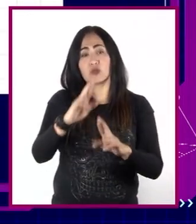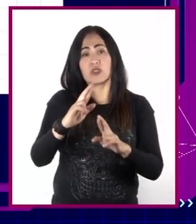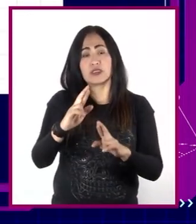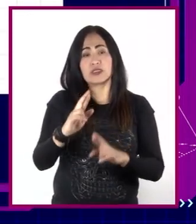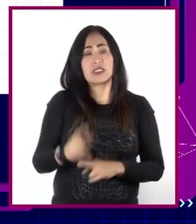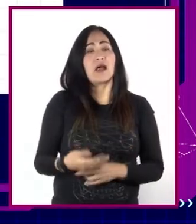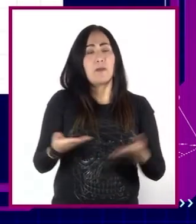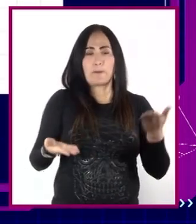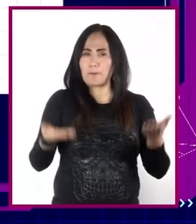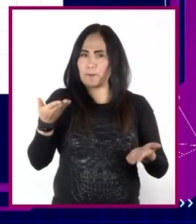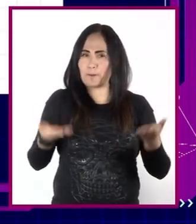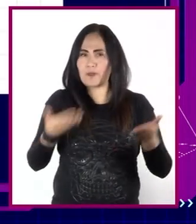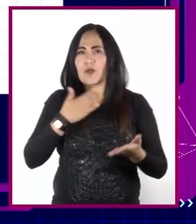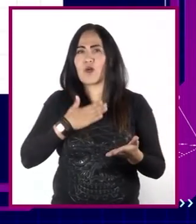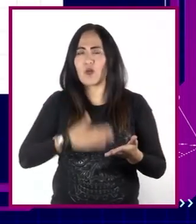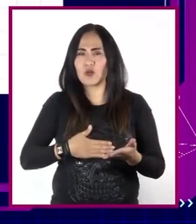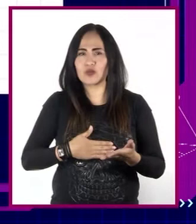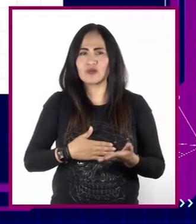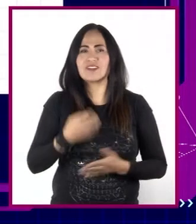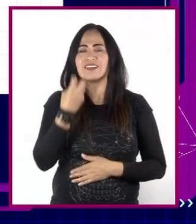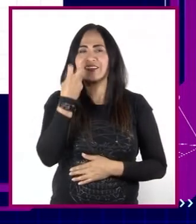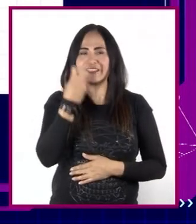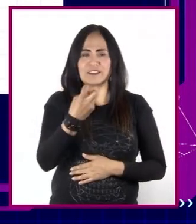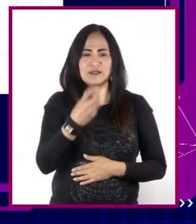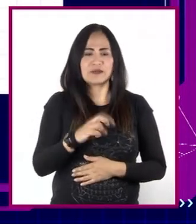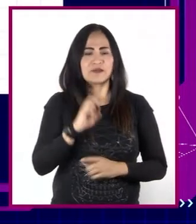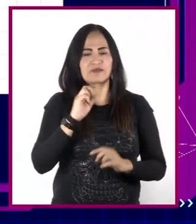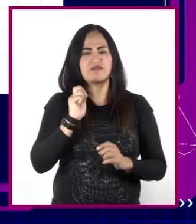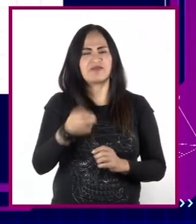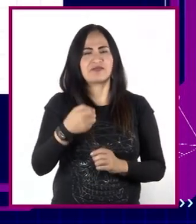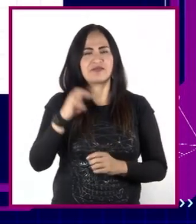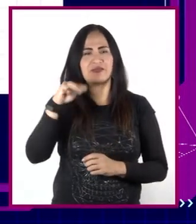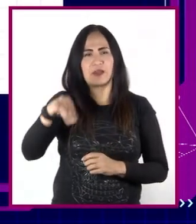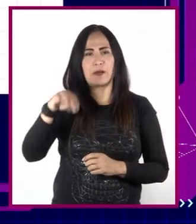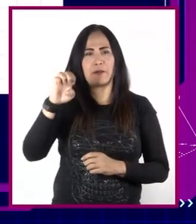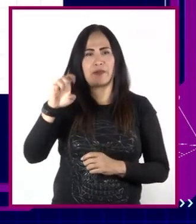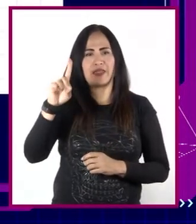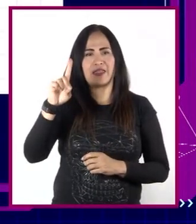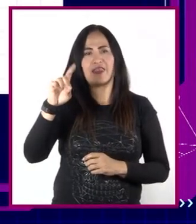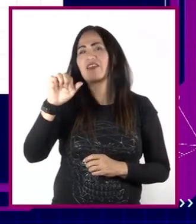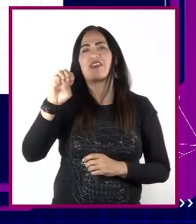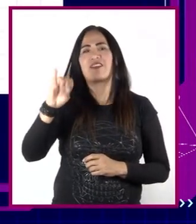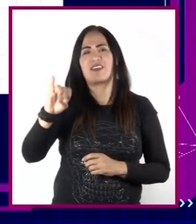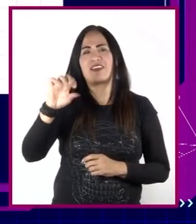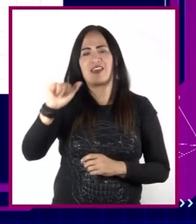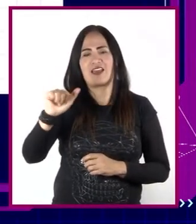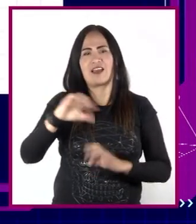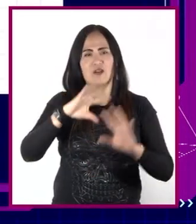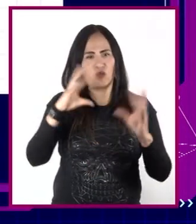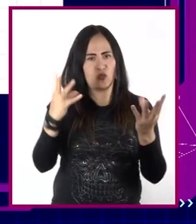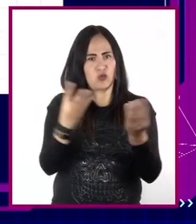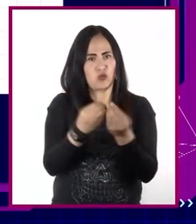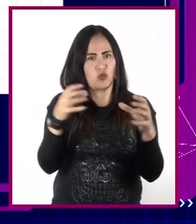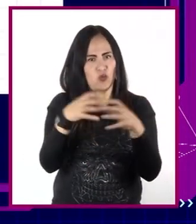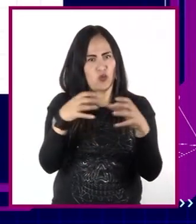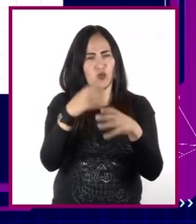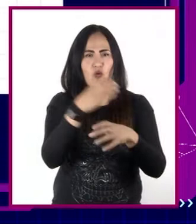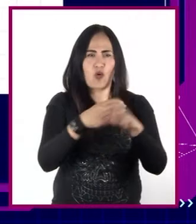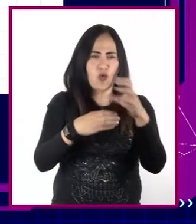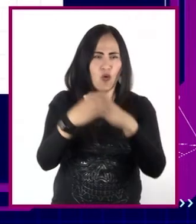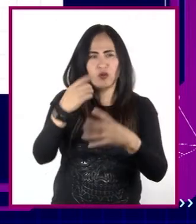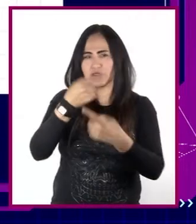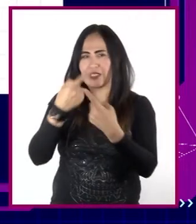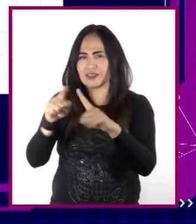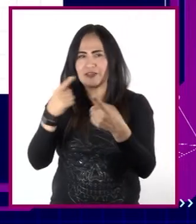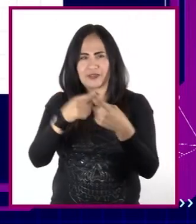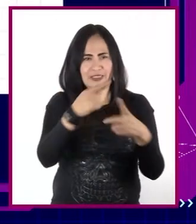es equitativo, ese resultado corresponde al valor de la media aritmética del conjunto de artículos, objetos